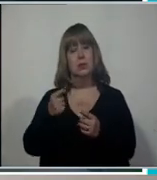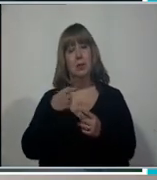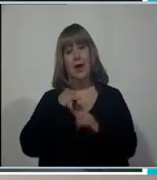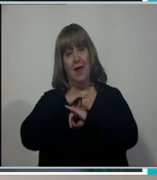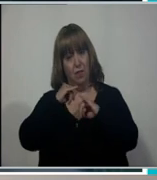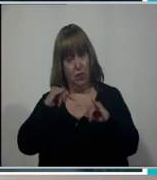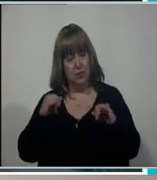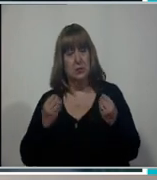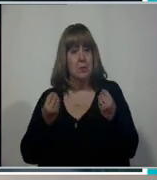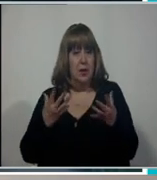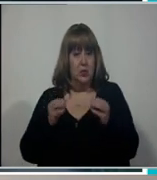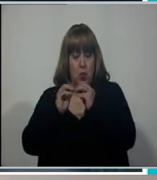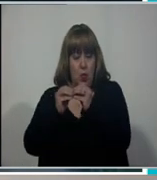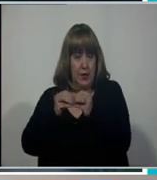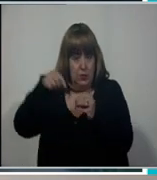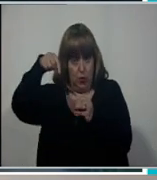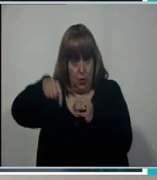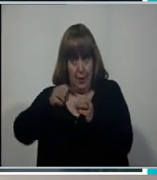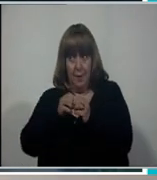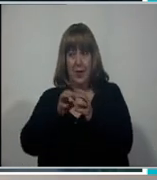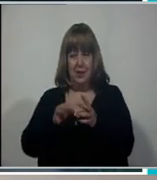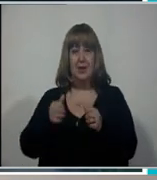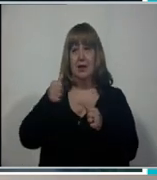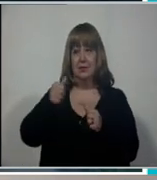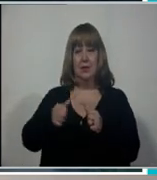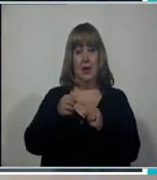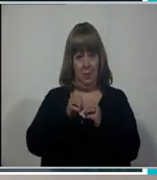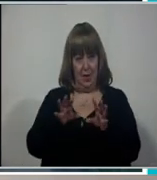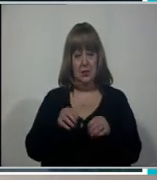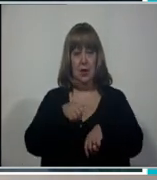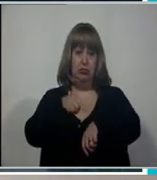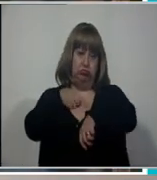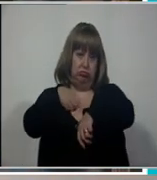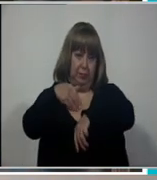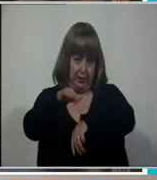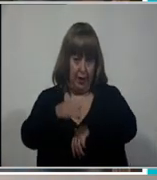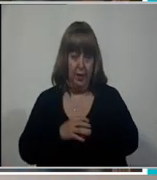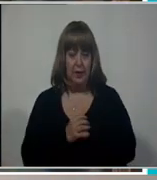información tras estas horas y cuando pasan las horas y obviamente ricardo pues